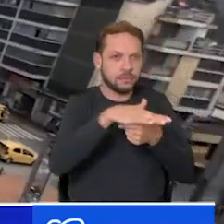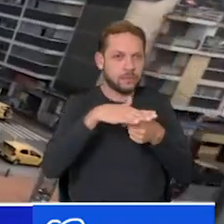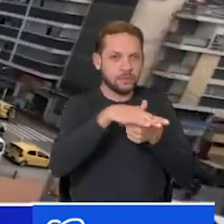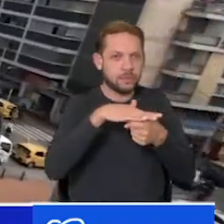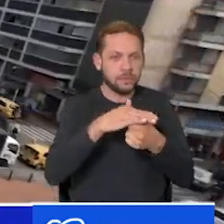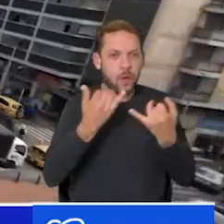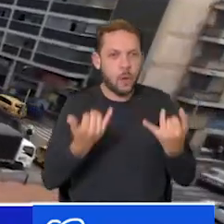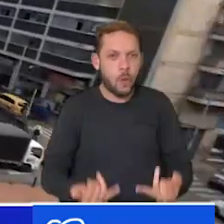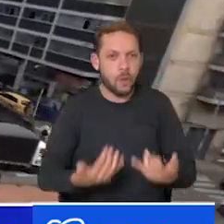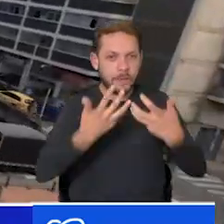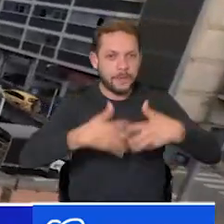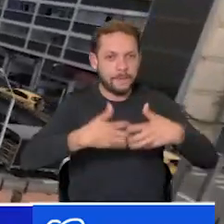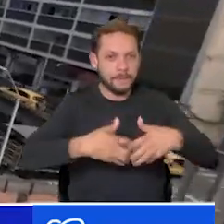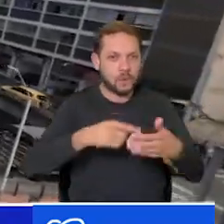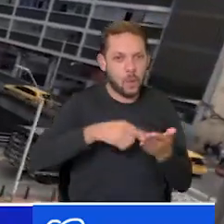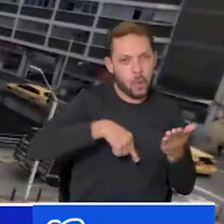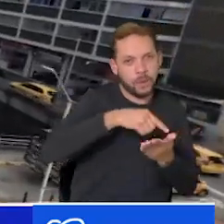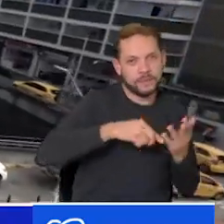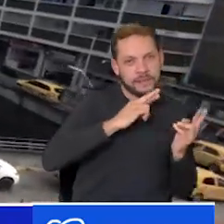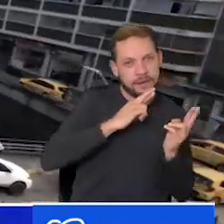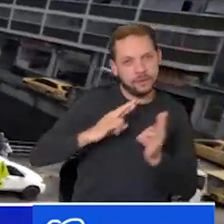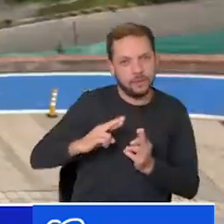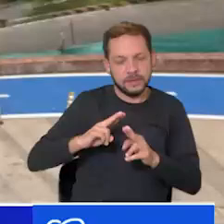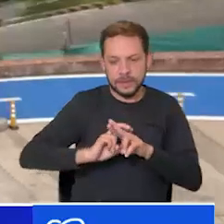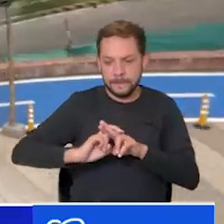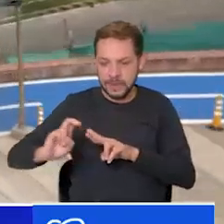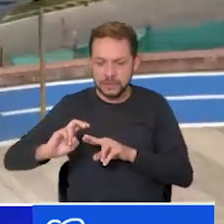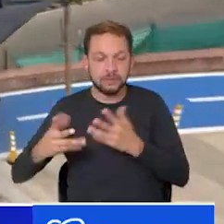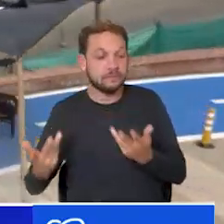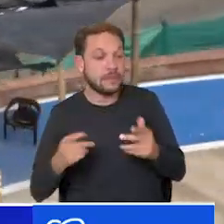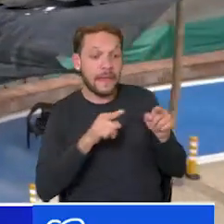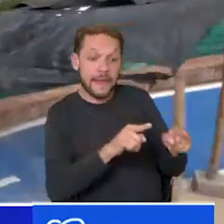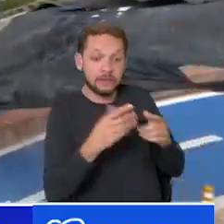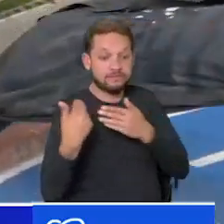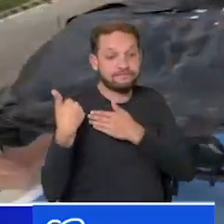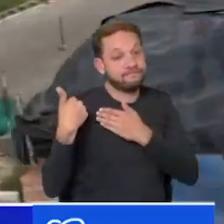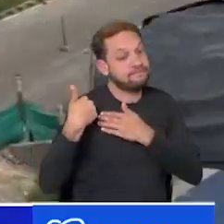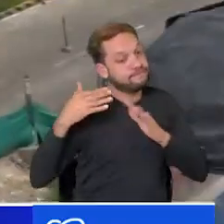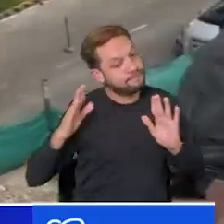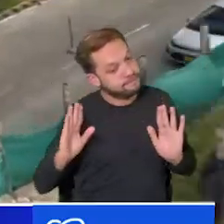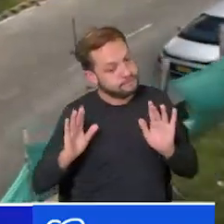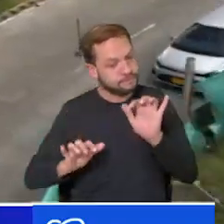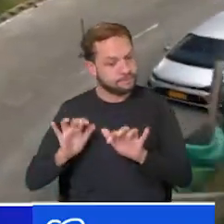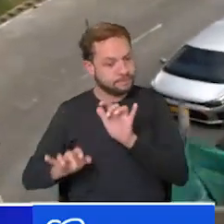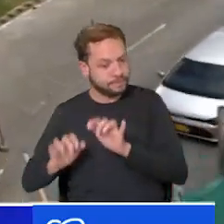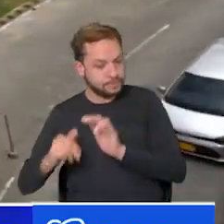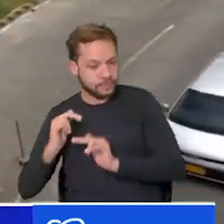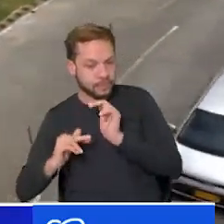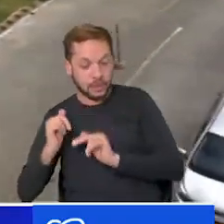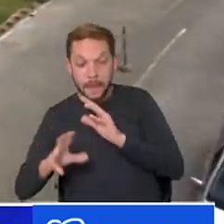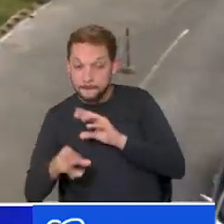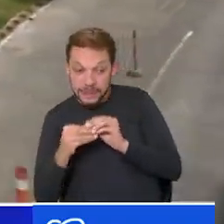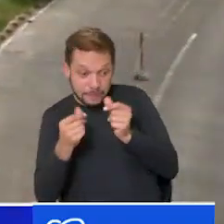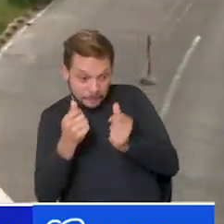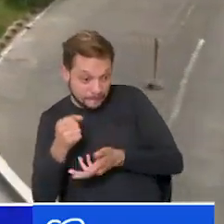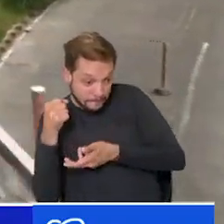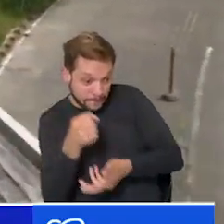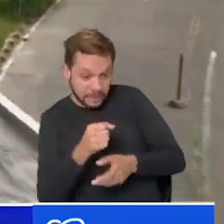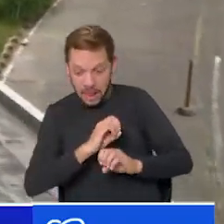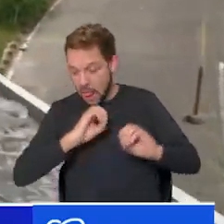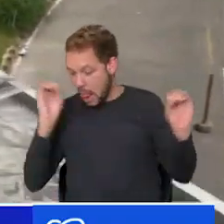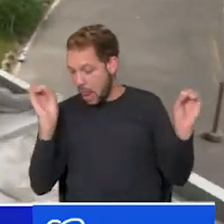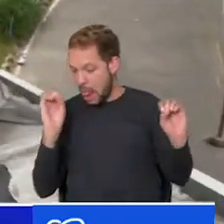debe responderle al municipio de manizales por esa obra desde la secretaría de infraestructura aseguran que no destinarán más recursos para la